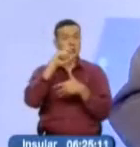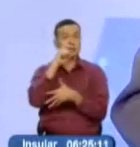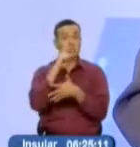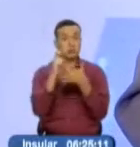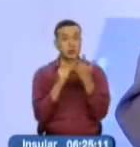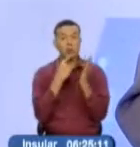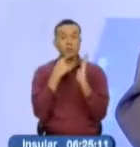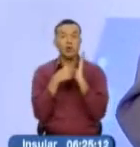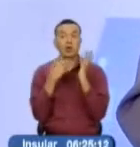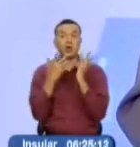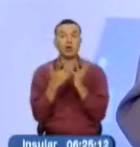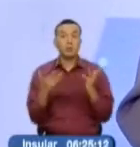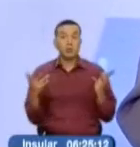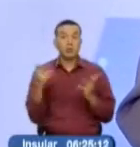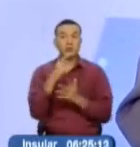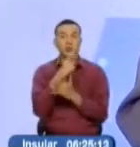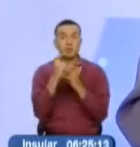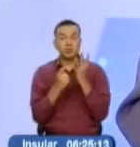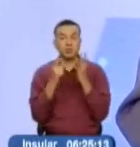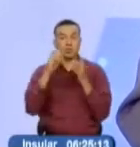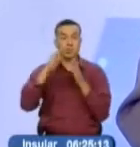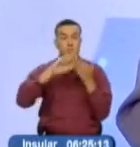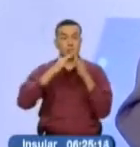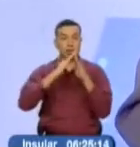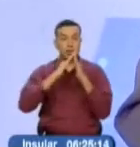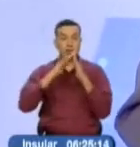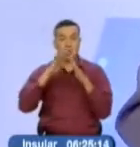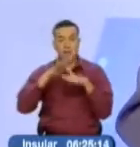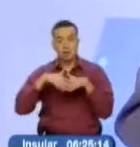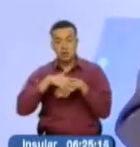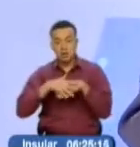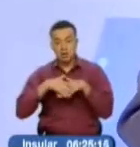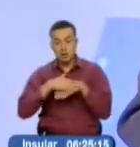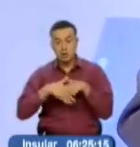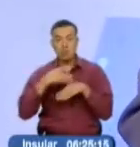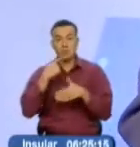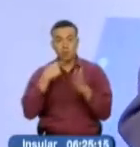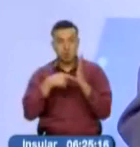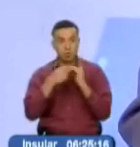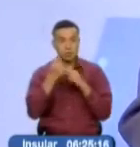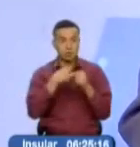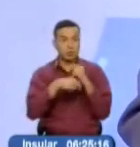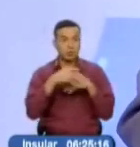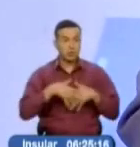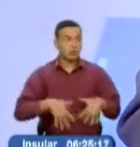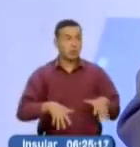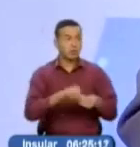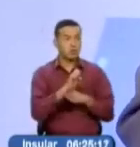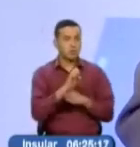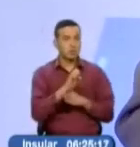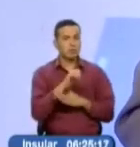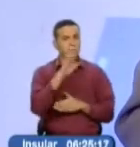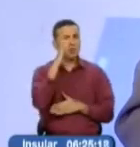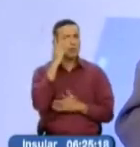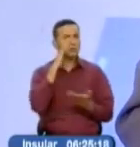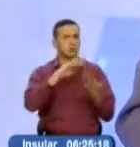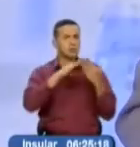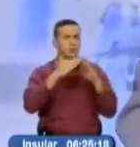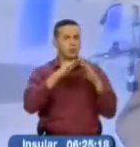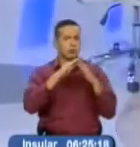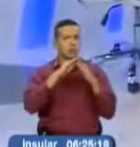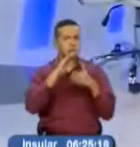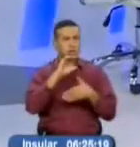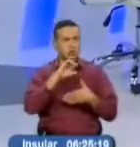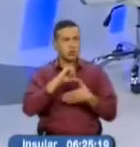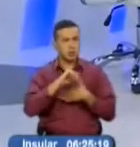necesitamos más de la comunidad andina hacia el sur que son mercados más promisorios para nosotros Porque además la comunidad andina